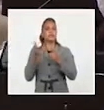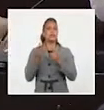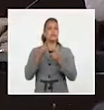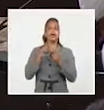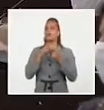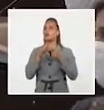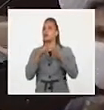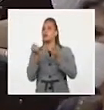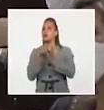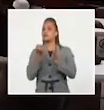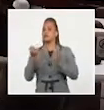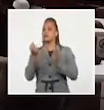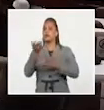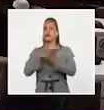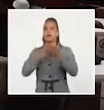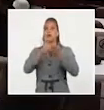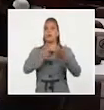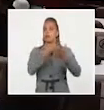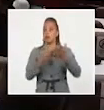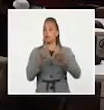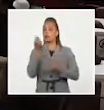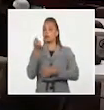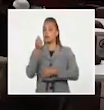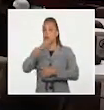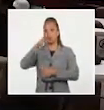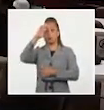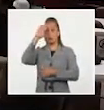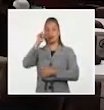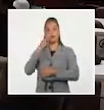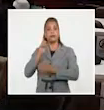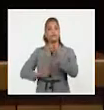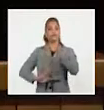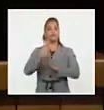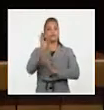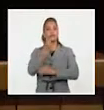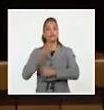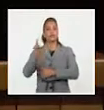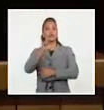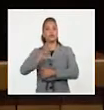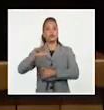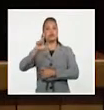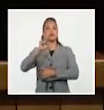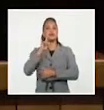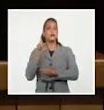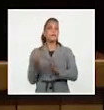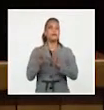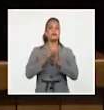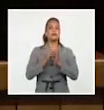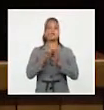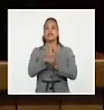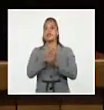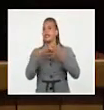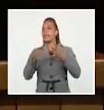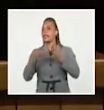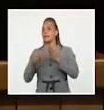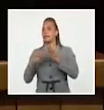que ha realizado esto. Ya está la soberana a punto de ser aplicada a